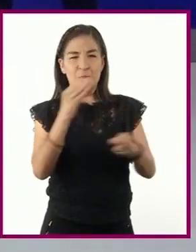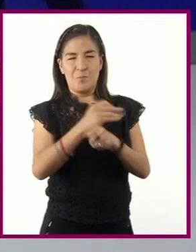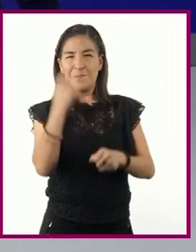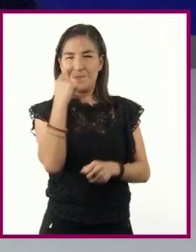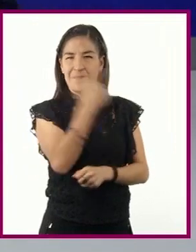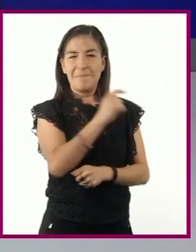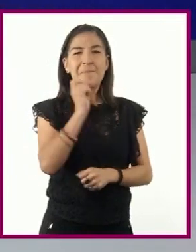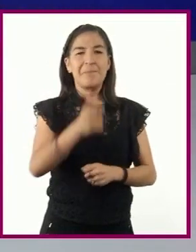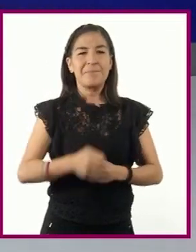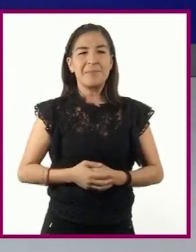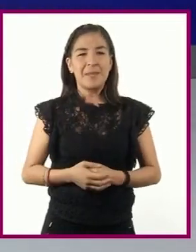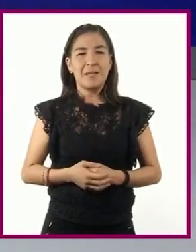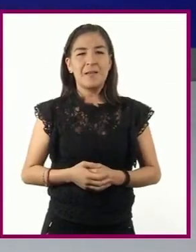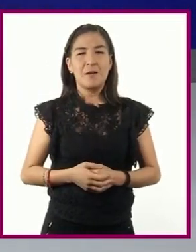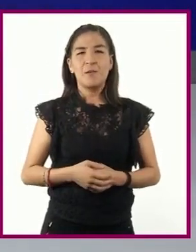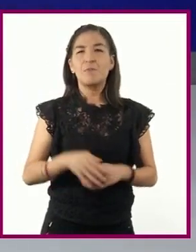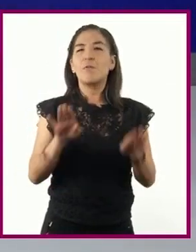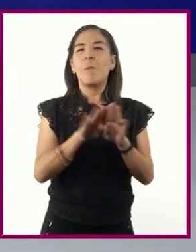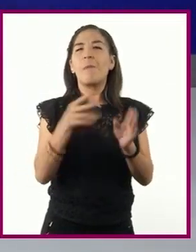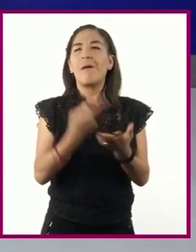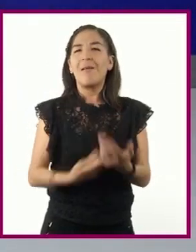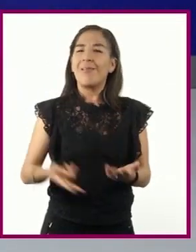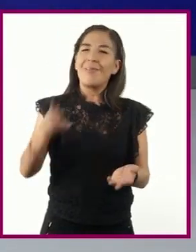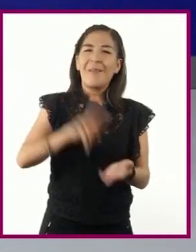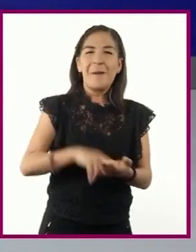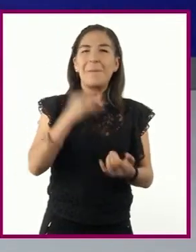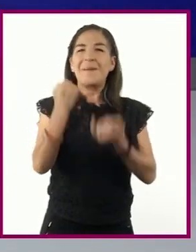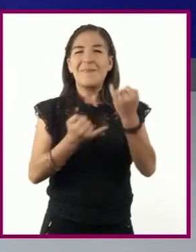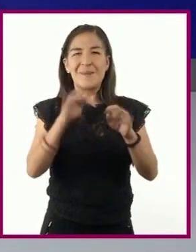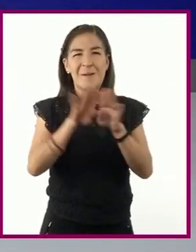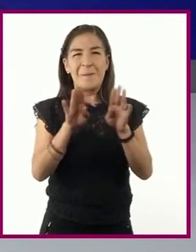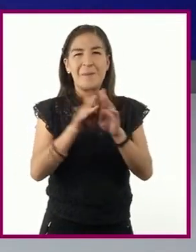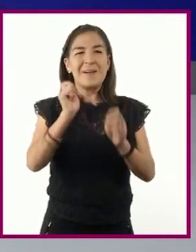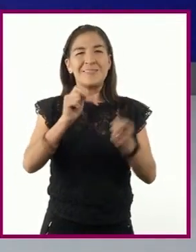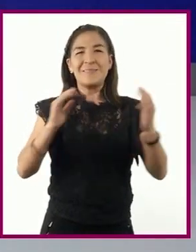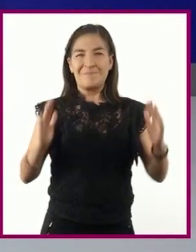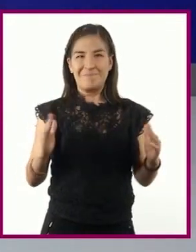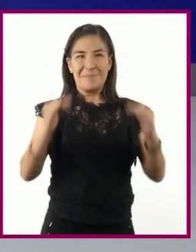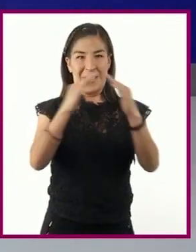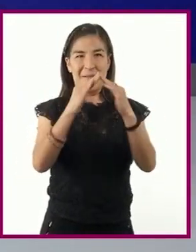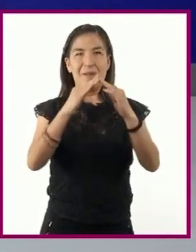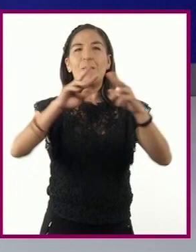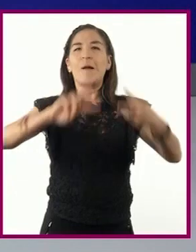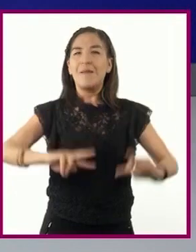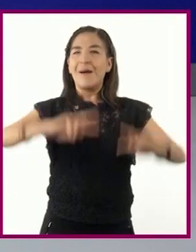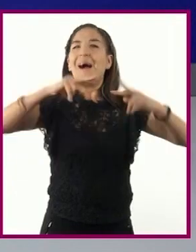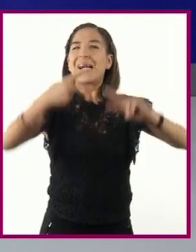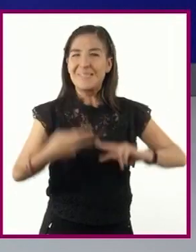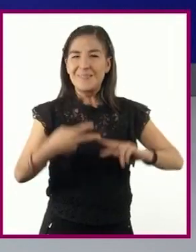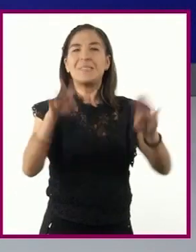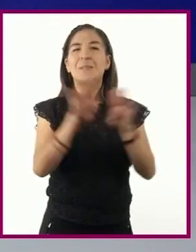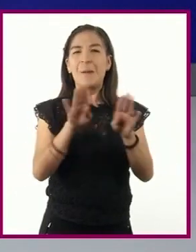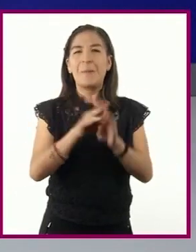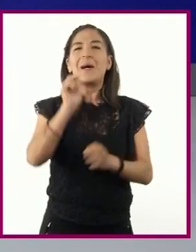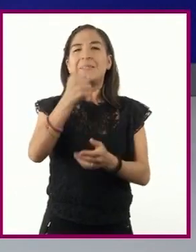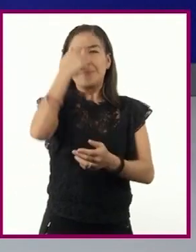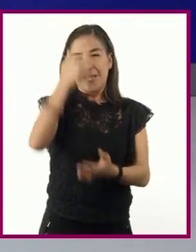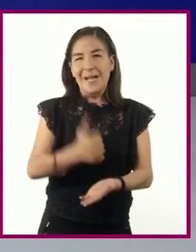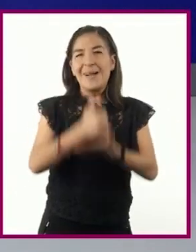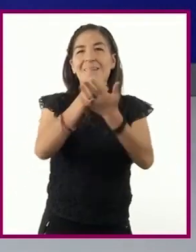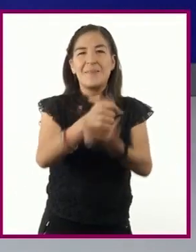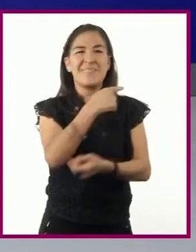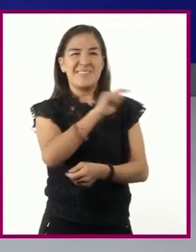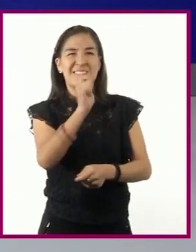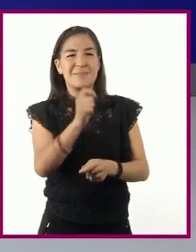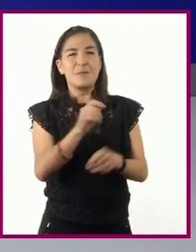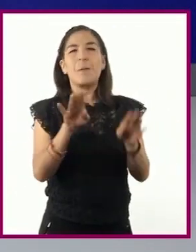aquí es un doble juego. Esa pirámide invertida y como el texto poético ayuda y refuerza en este